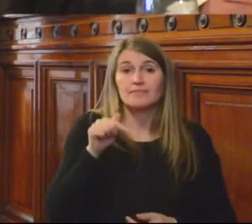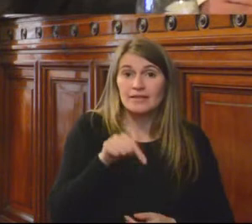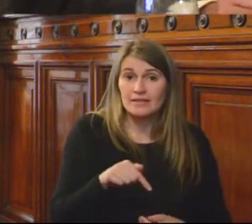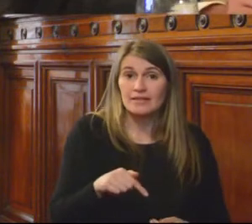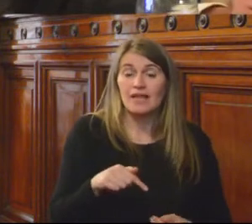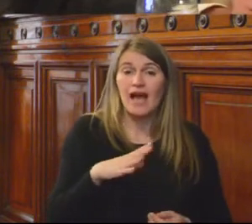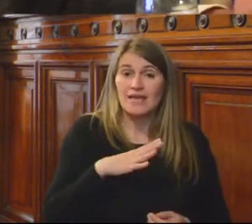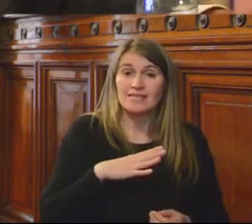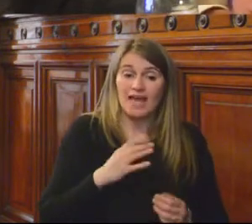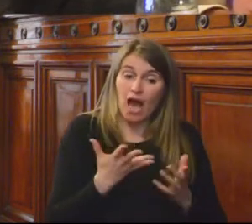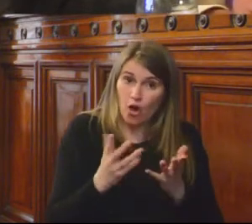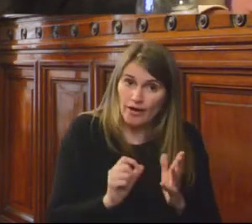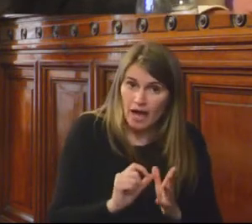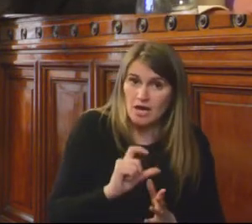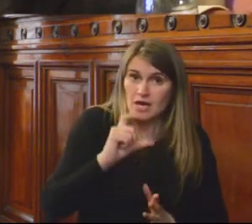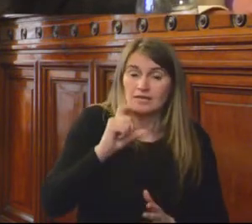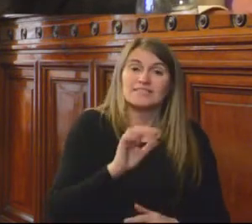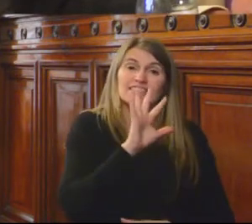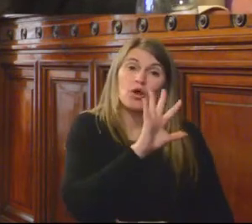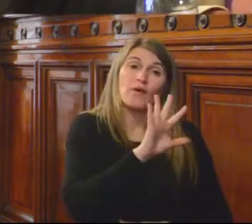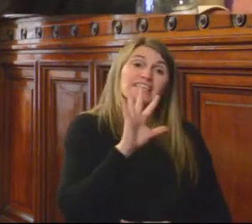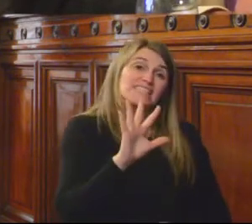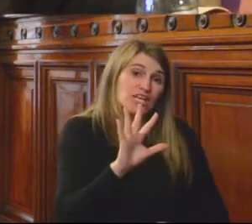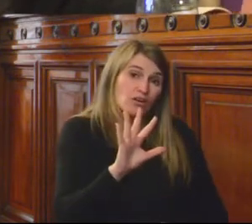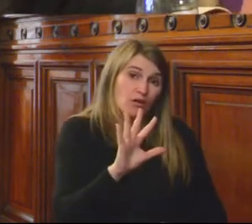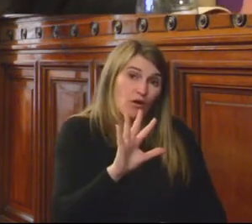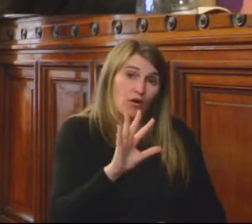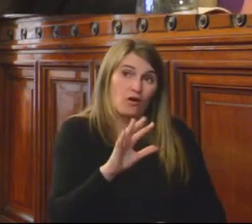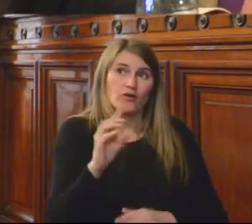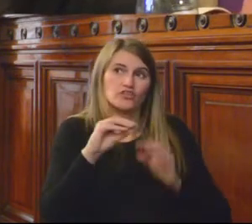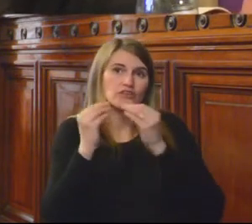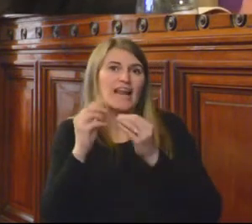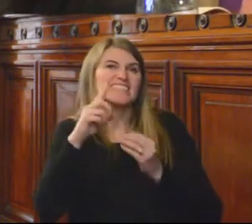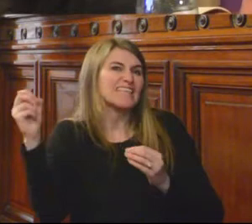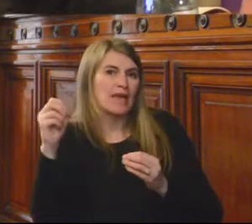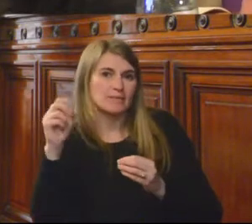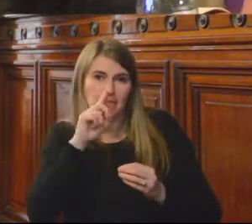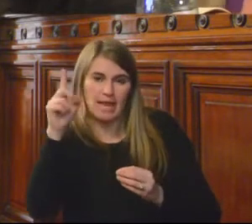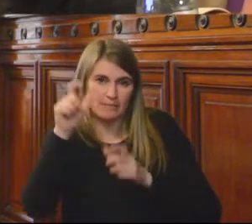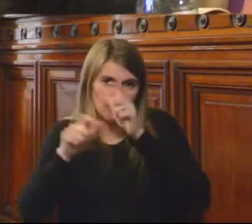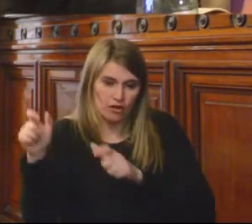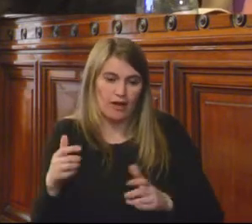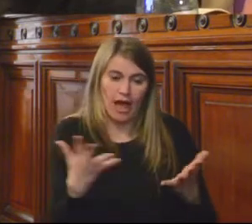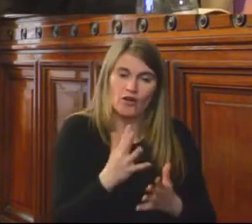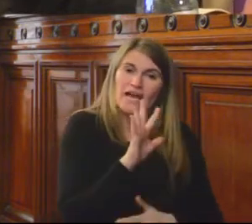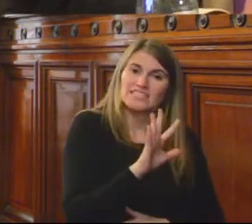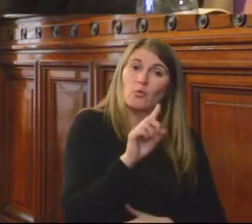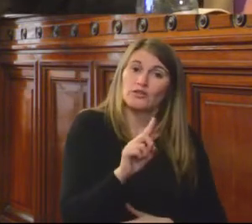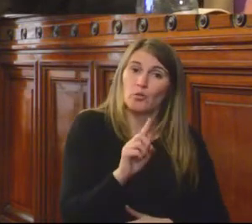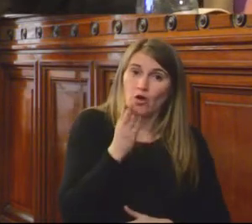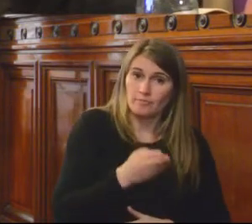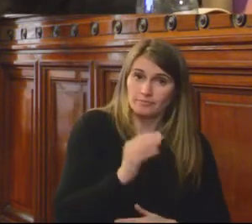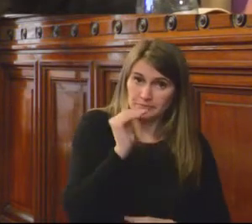homicidio, ha pasado de 55 por cada 100.000 habitantes en 2012 a 51 en 2016 y